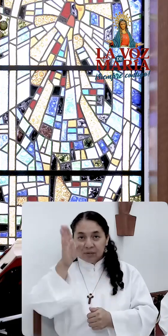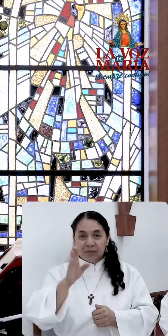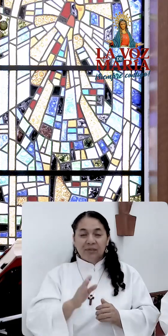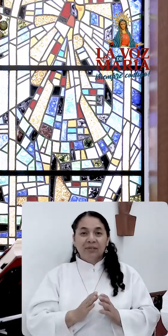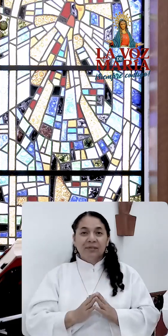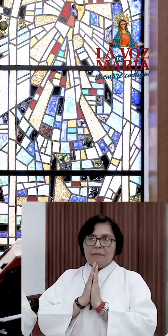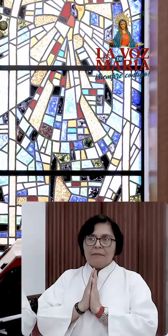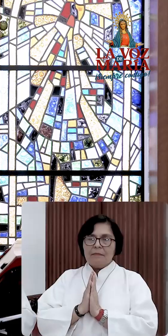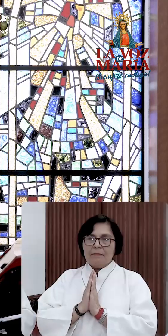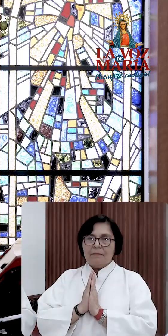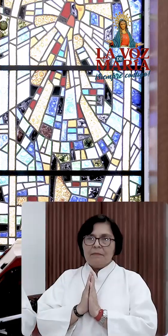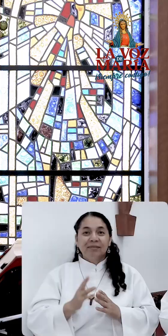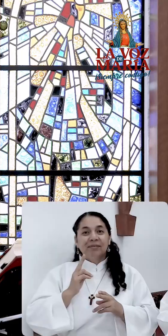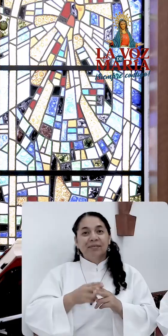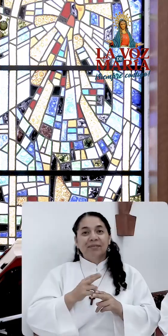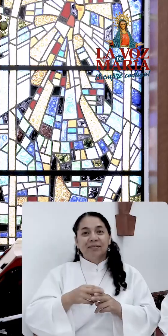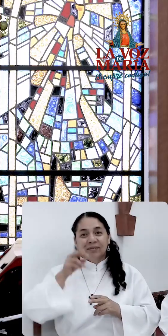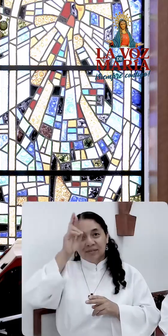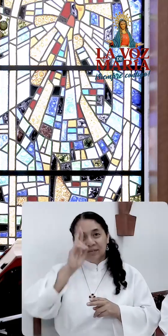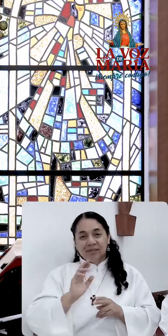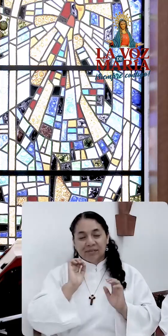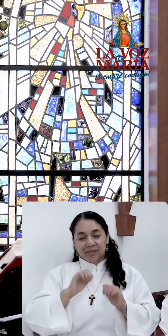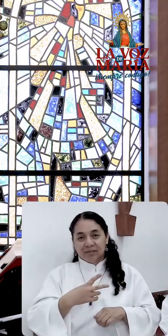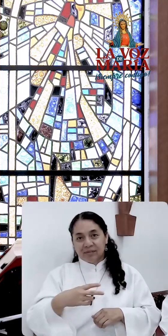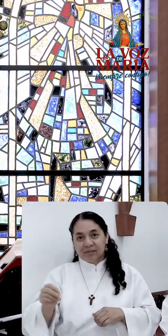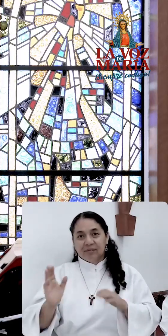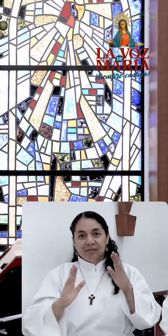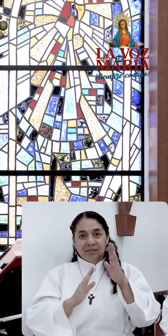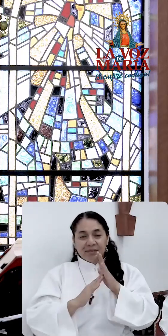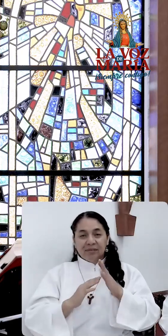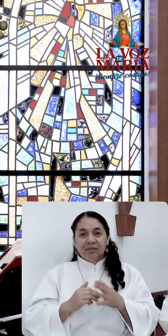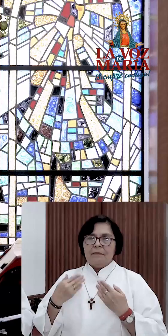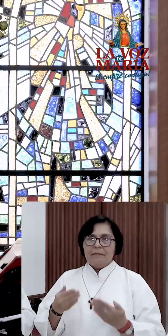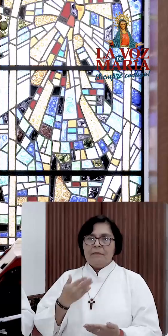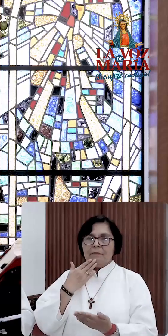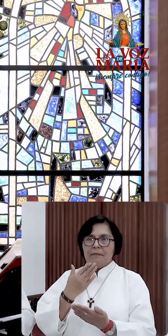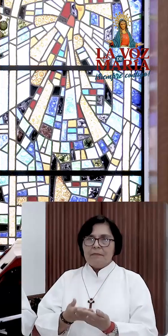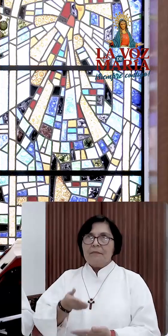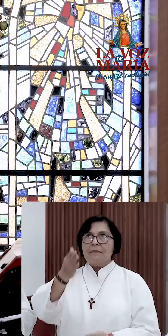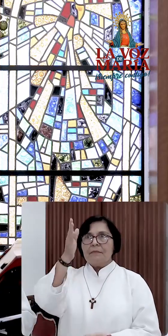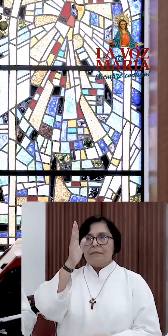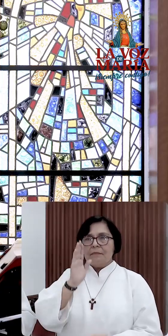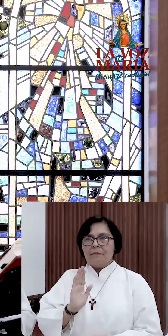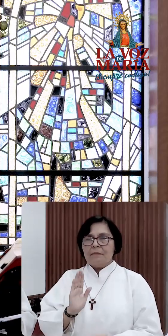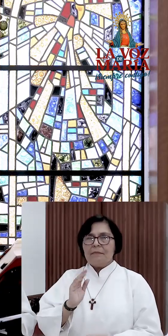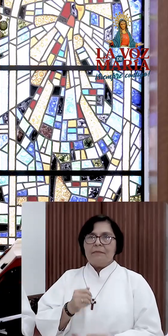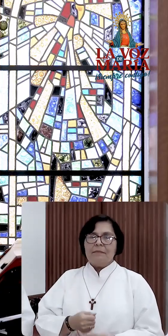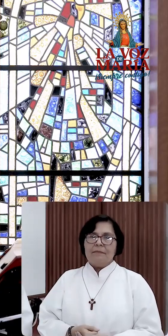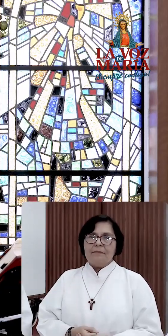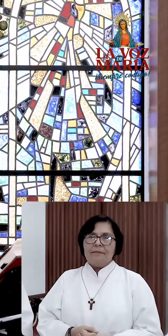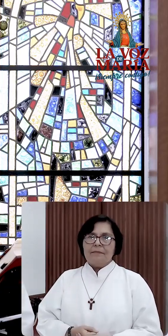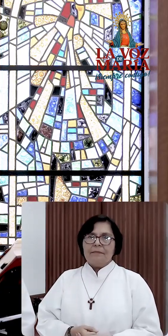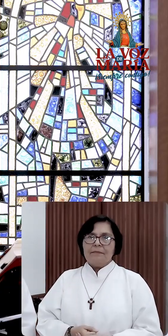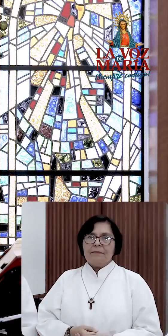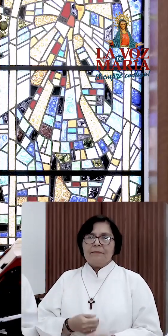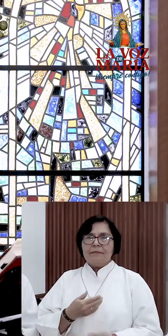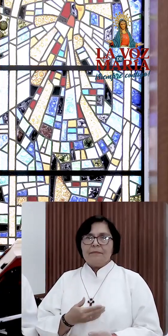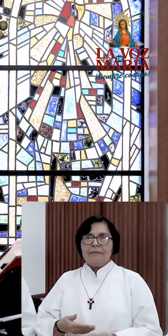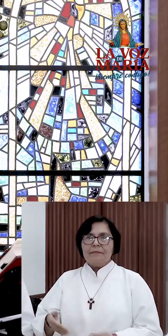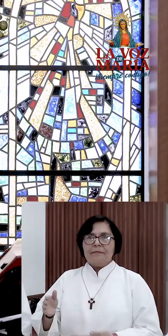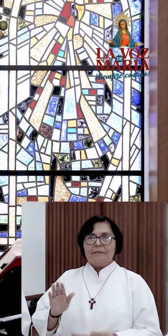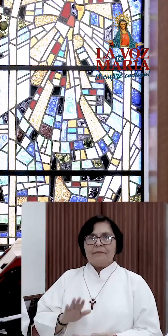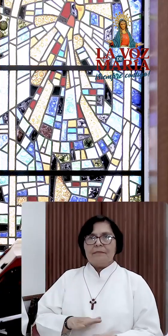siempre. Amén. En el nombre del Señor pueden ir en paz. Demos gracias a Dios.